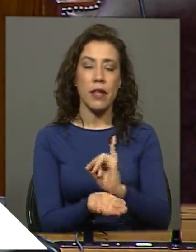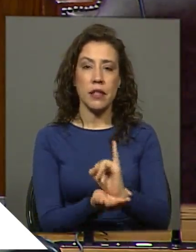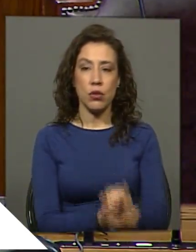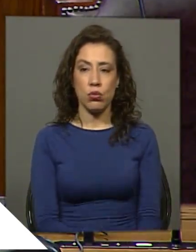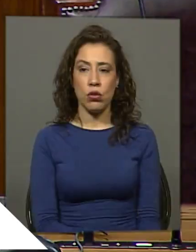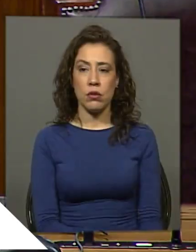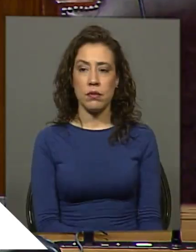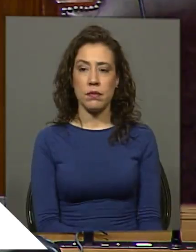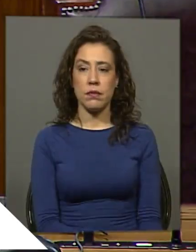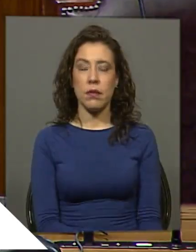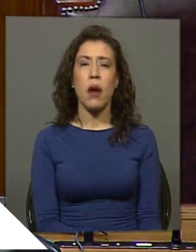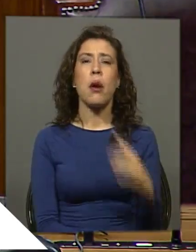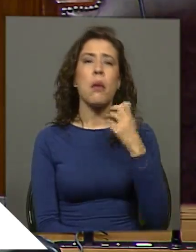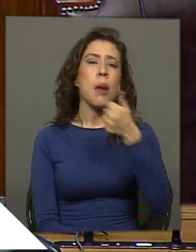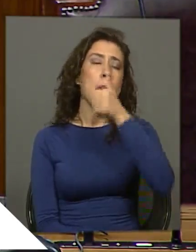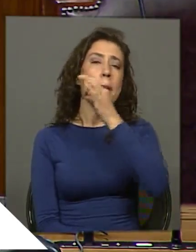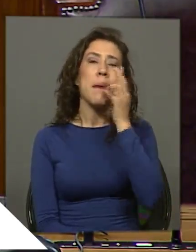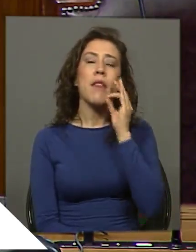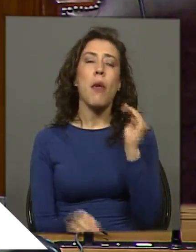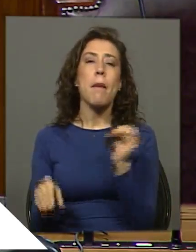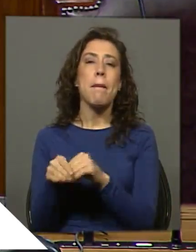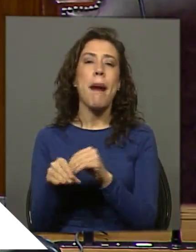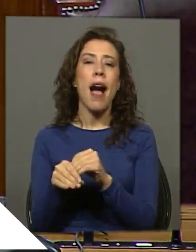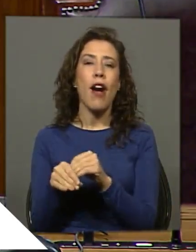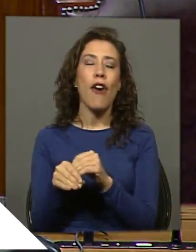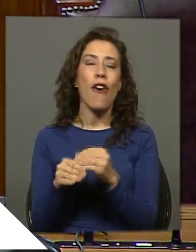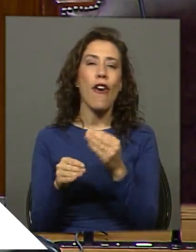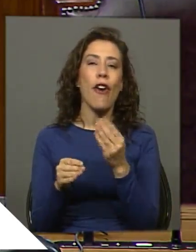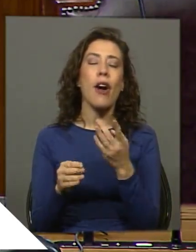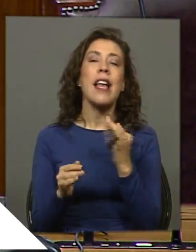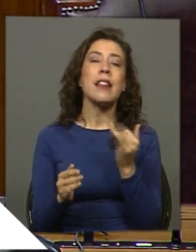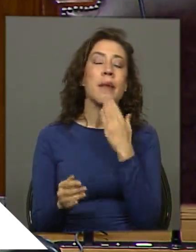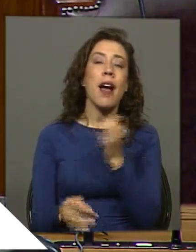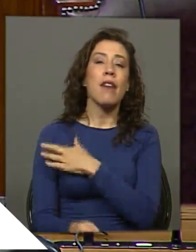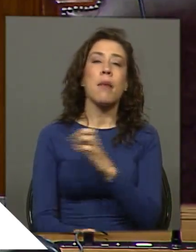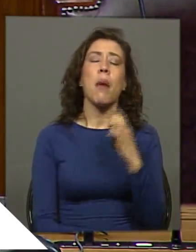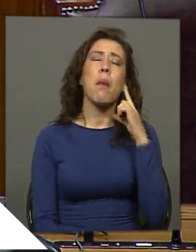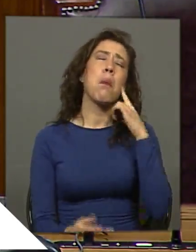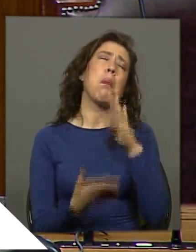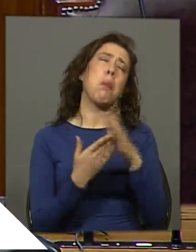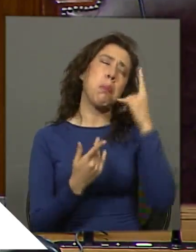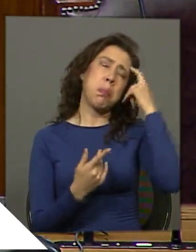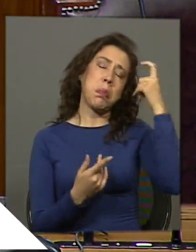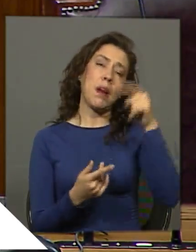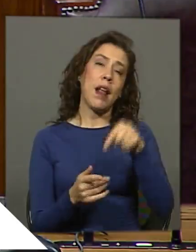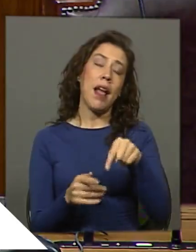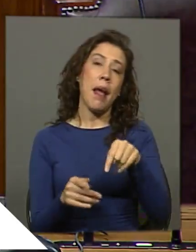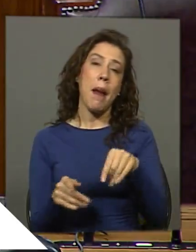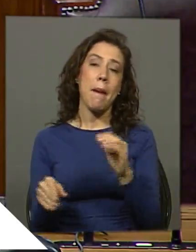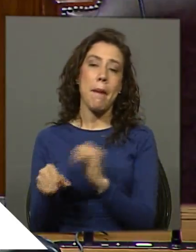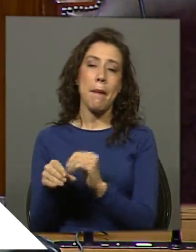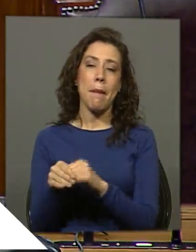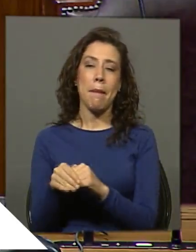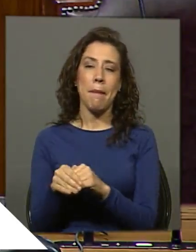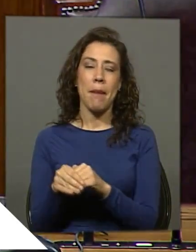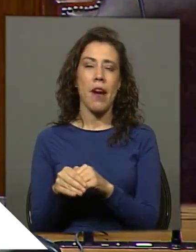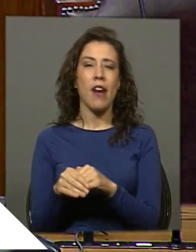porque es reservado en el caso de los bancos y en este caso porque imagina que uno dijera sabe que este banco está